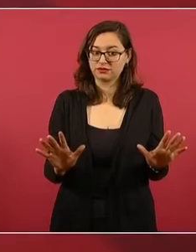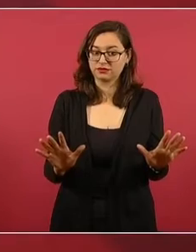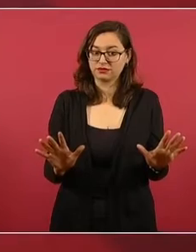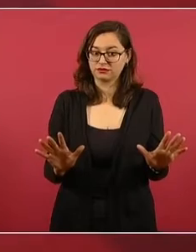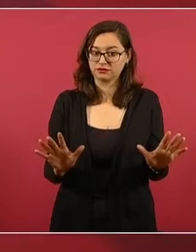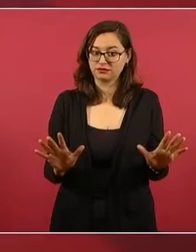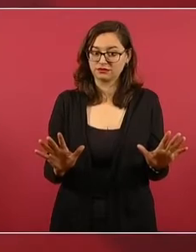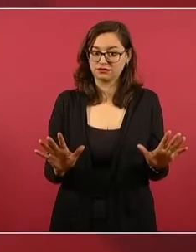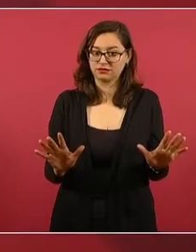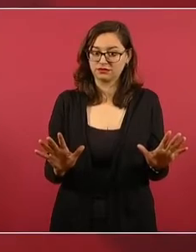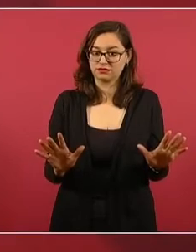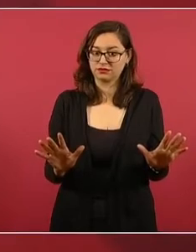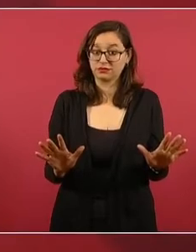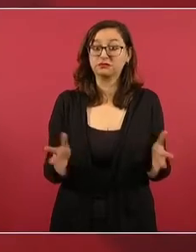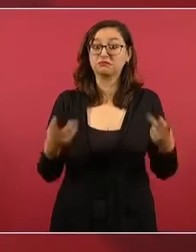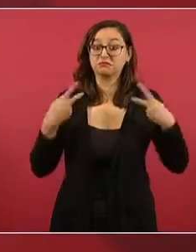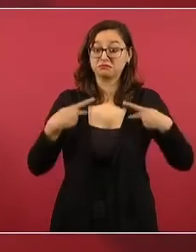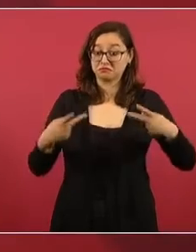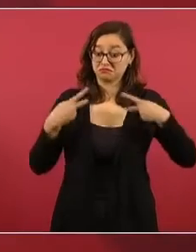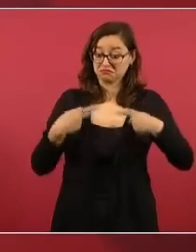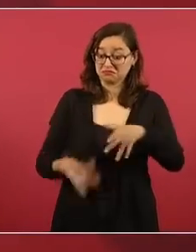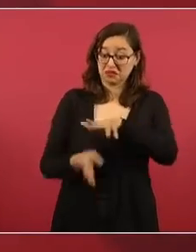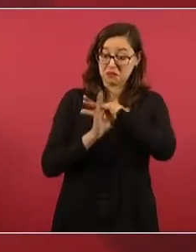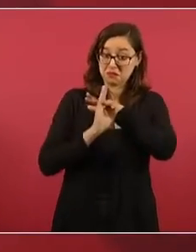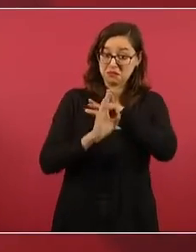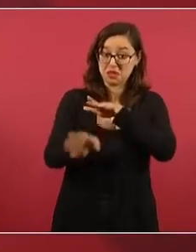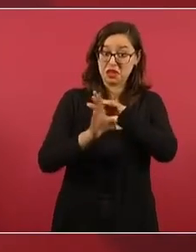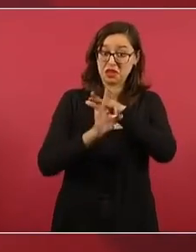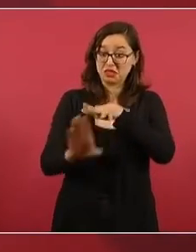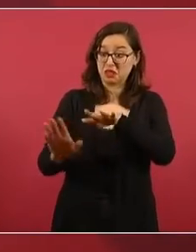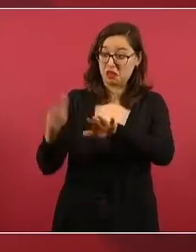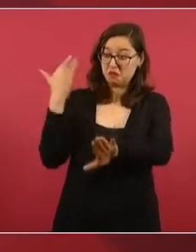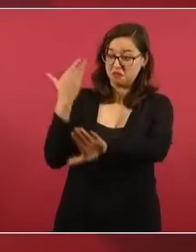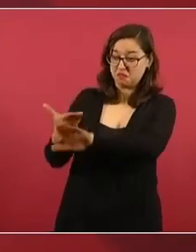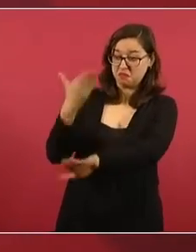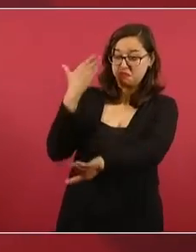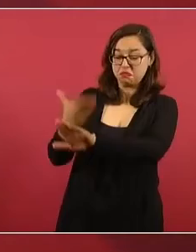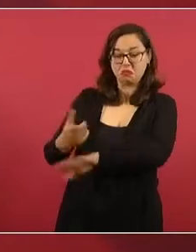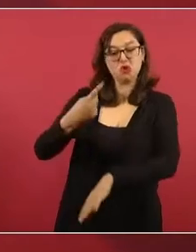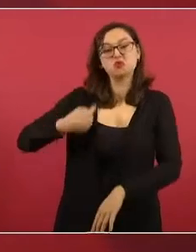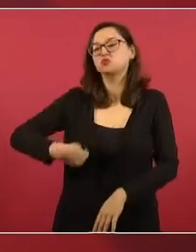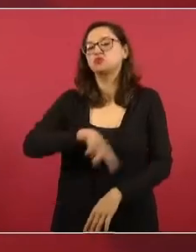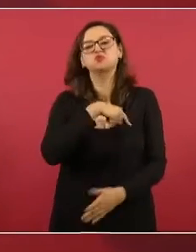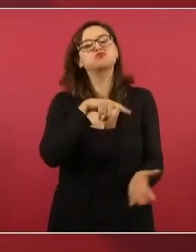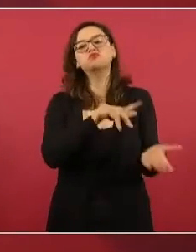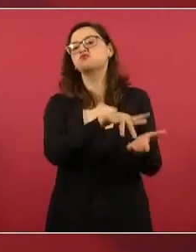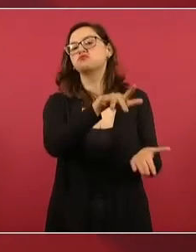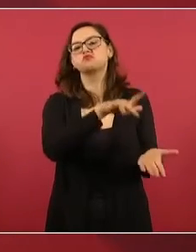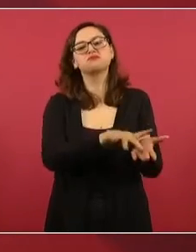de los migrantes no va a contar con nuestro apoyo.